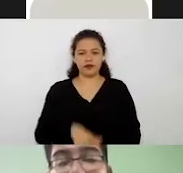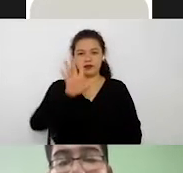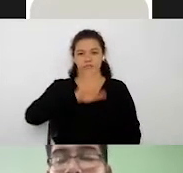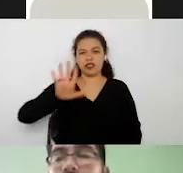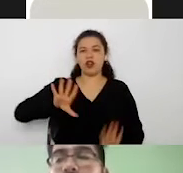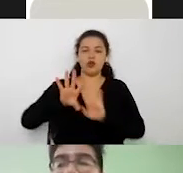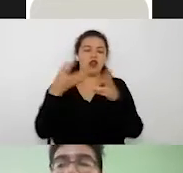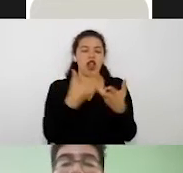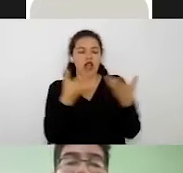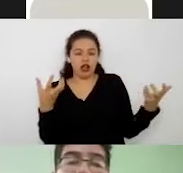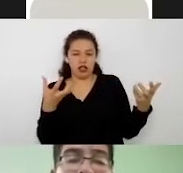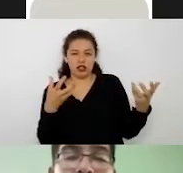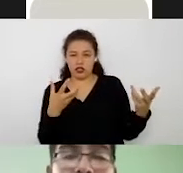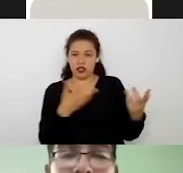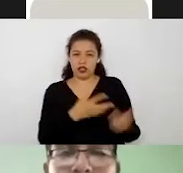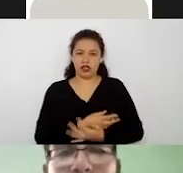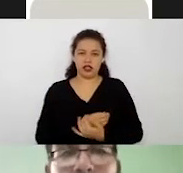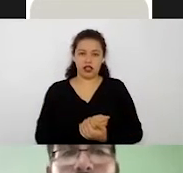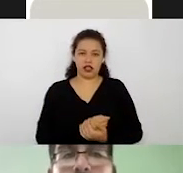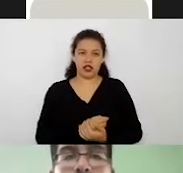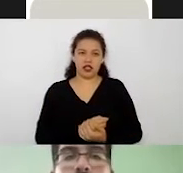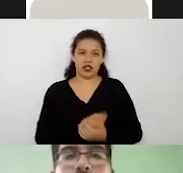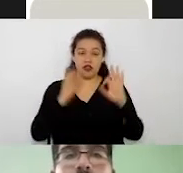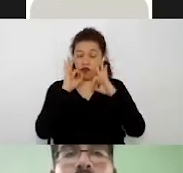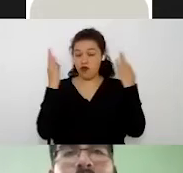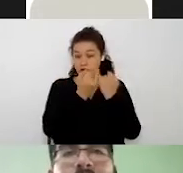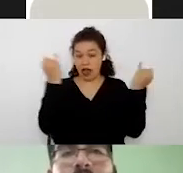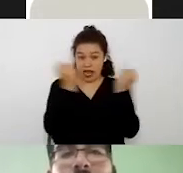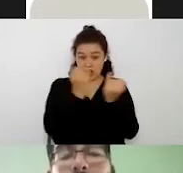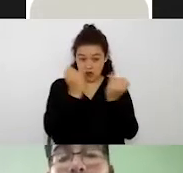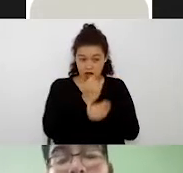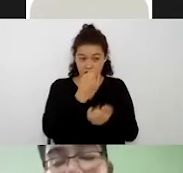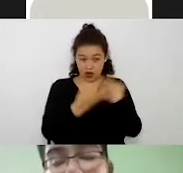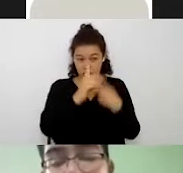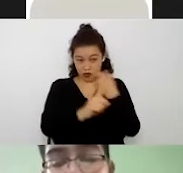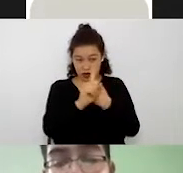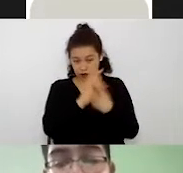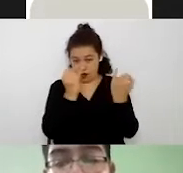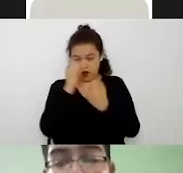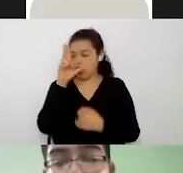no necesariamente nos afectan de manera similar los fenómenos naturales, pero sí